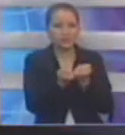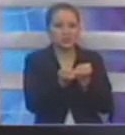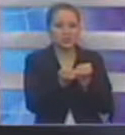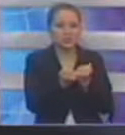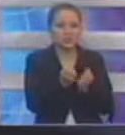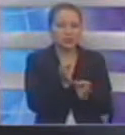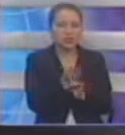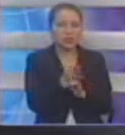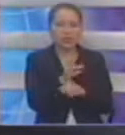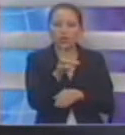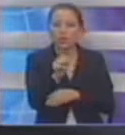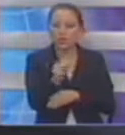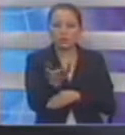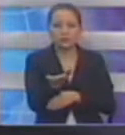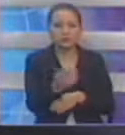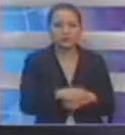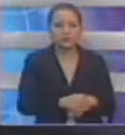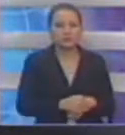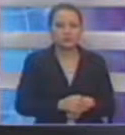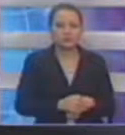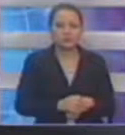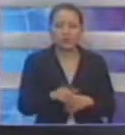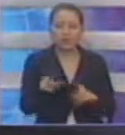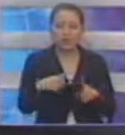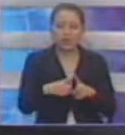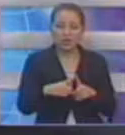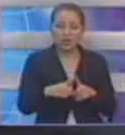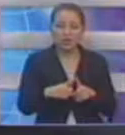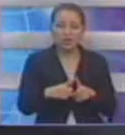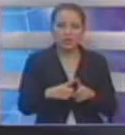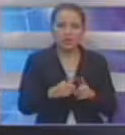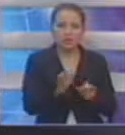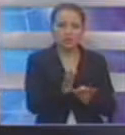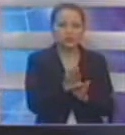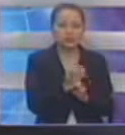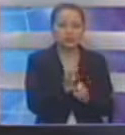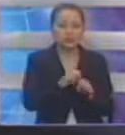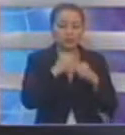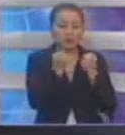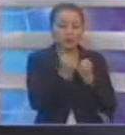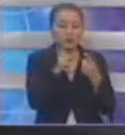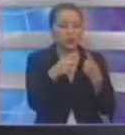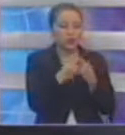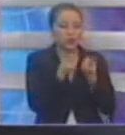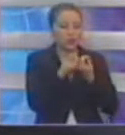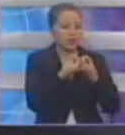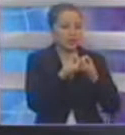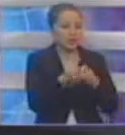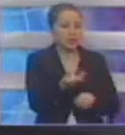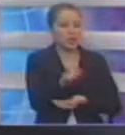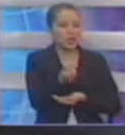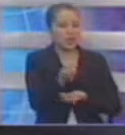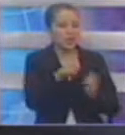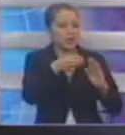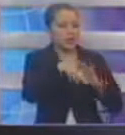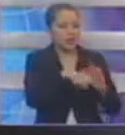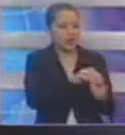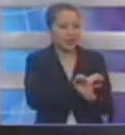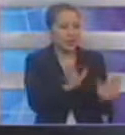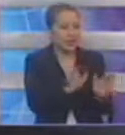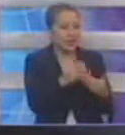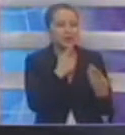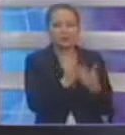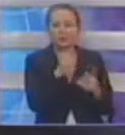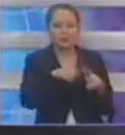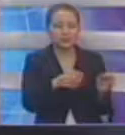funciona. Margaret Thatcher tiene una gran frase cuando dice el socialismo funciona hasta que se acaba el dinero de los demás. Y eso es la prueba más clara de lo